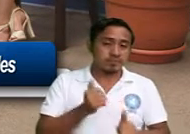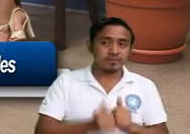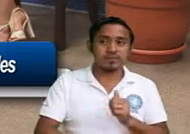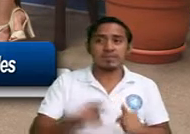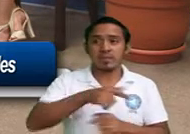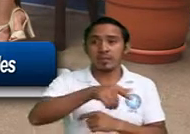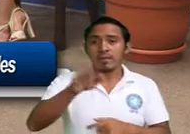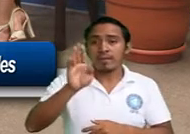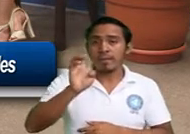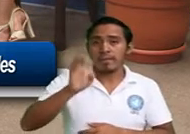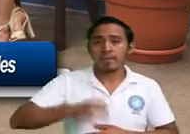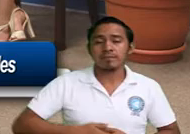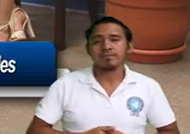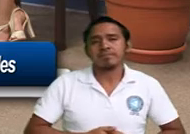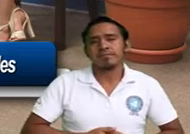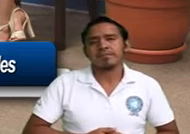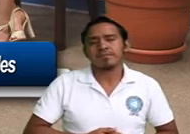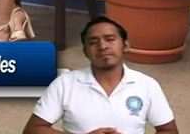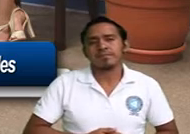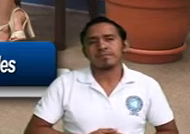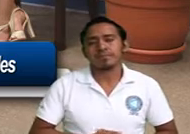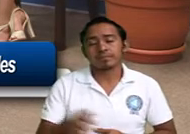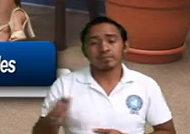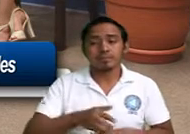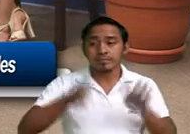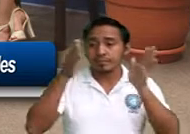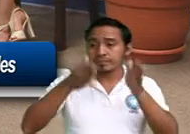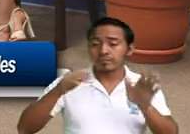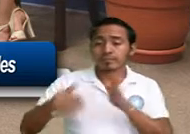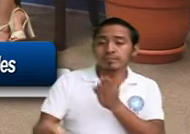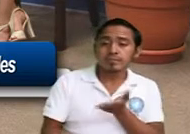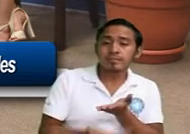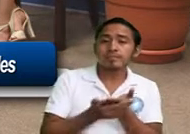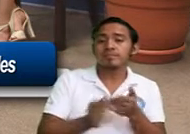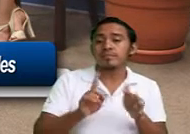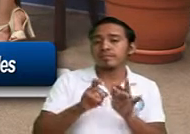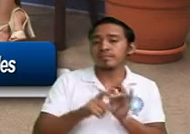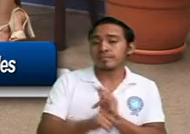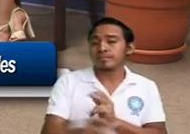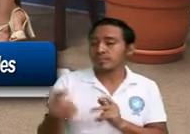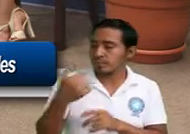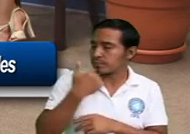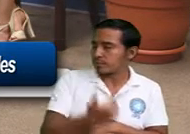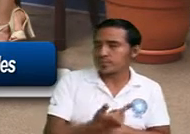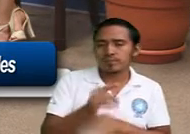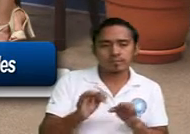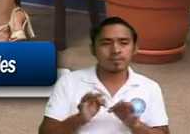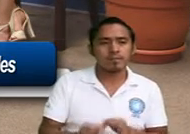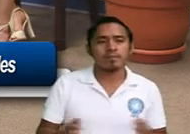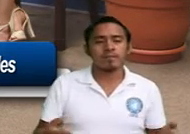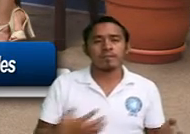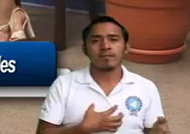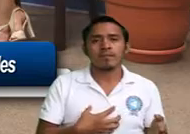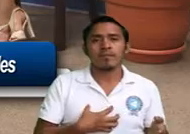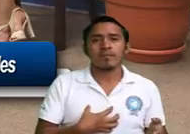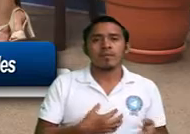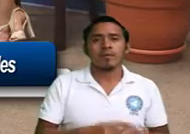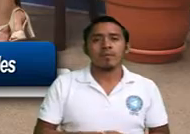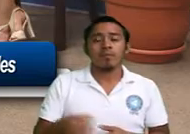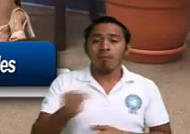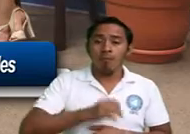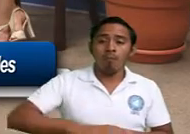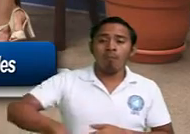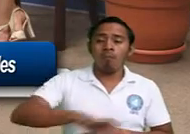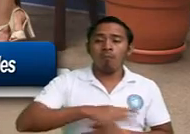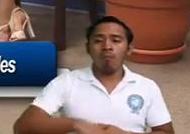los bebés. Le decía esta atención complementaria a la atención psicológica, ya usted lo decía con la atención social